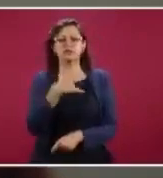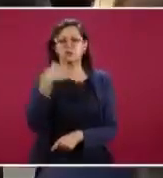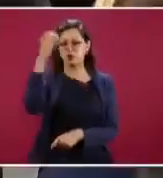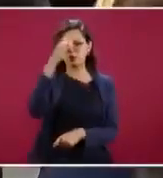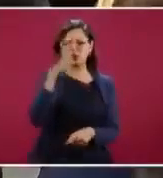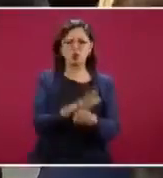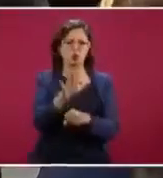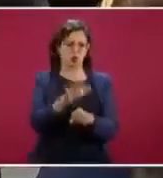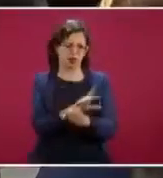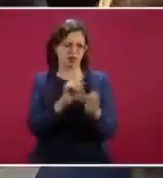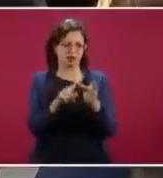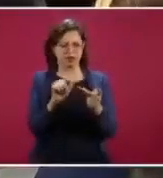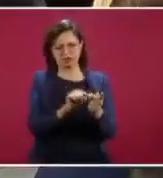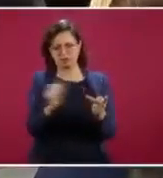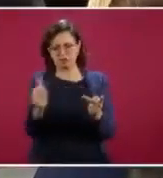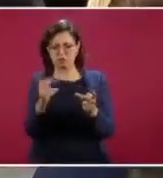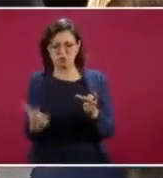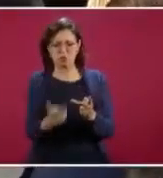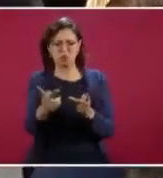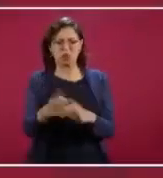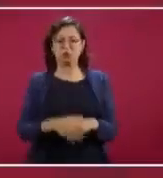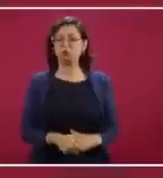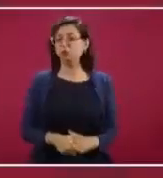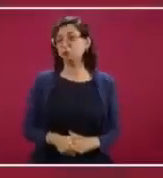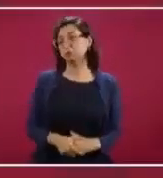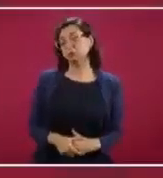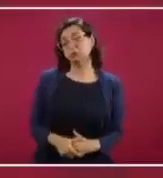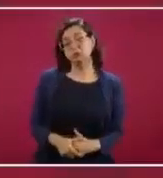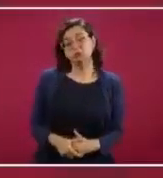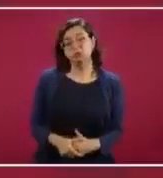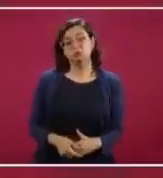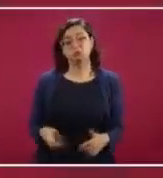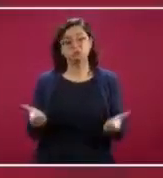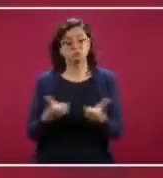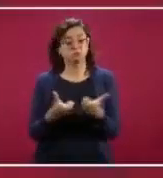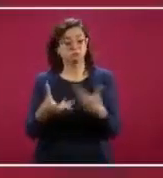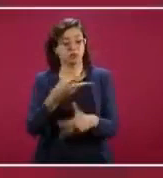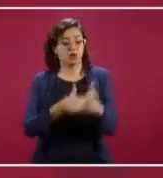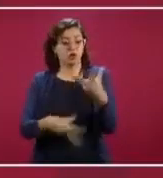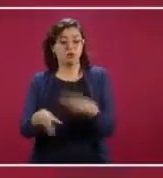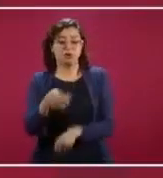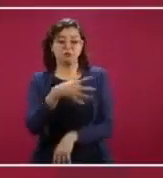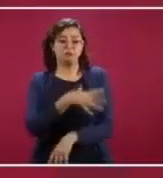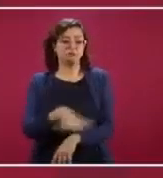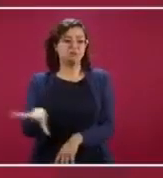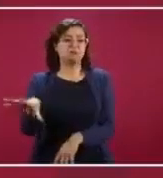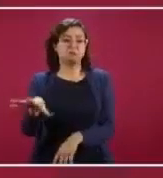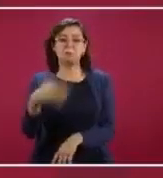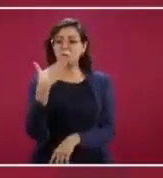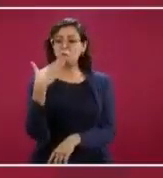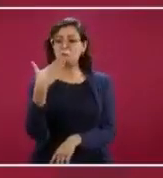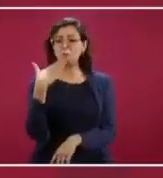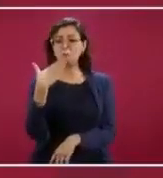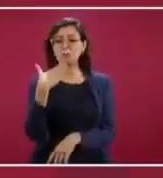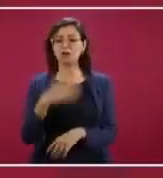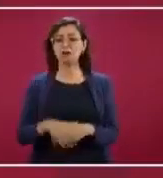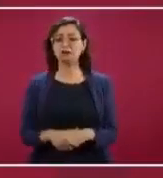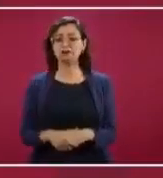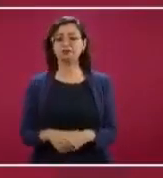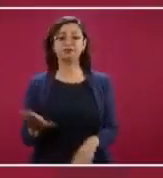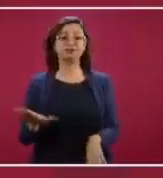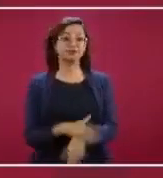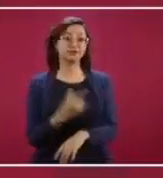favor. Pues que vamos bien en la economía en general, porque ya no es solo